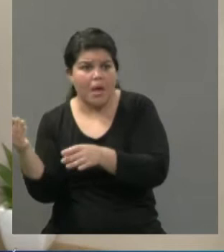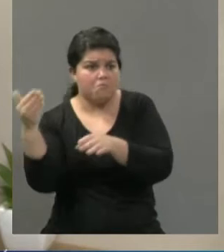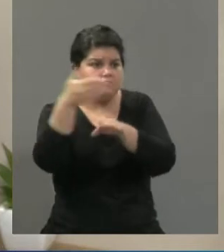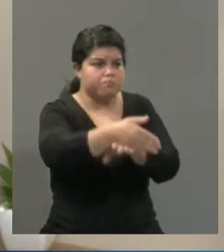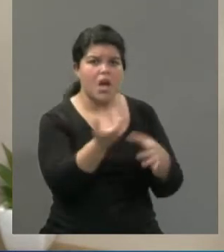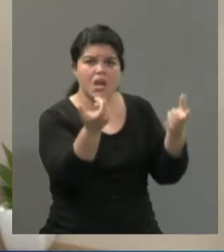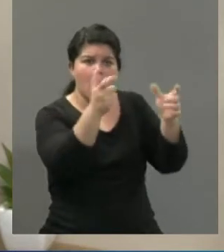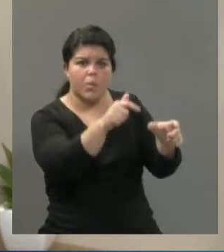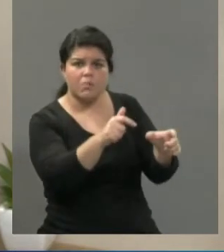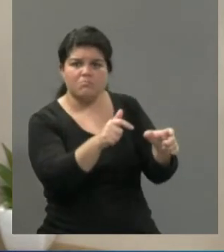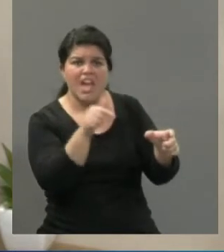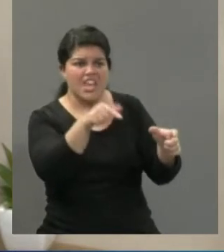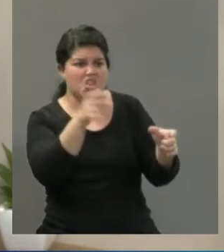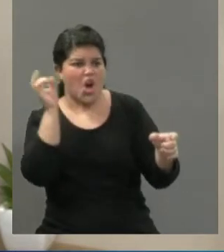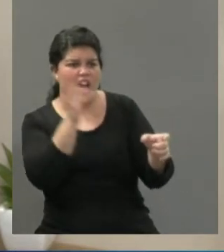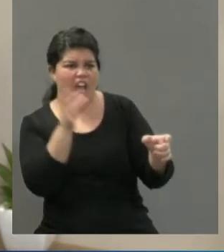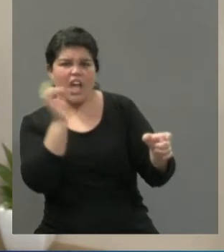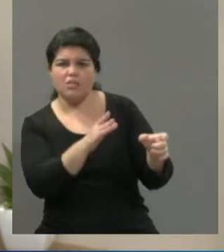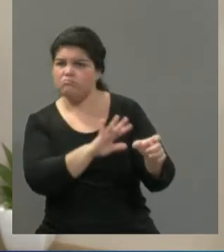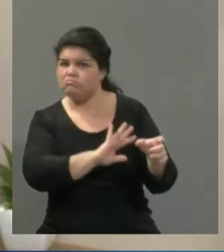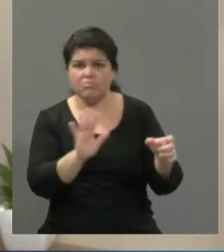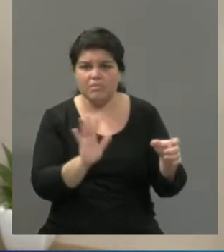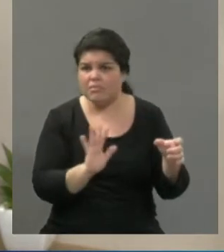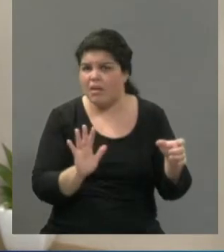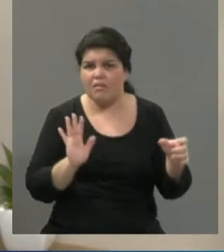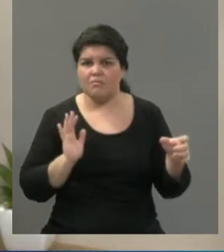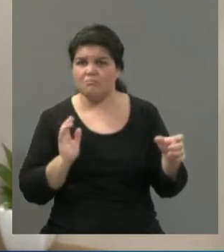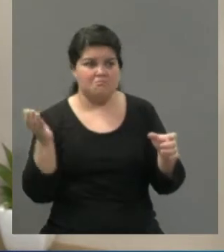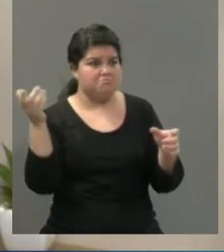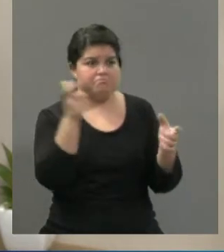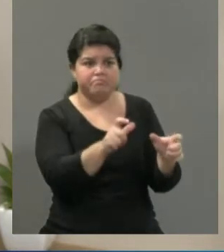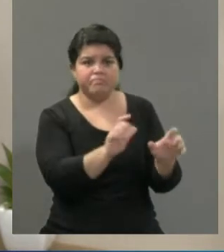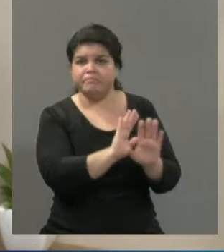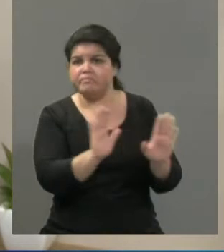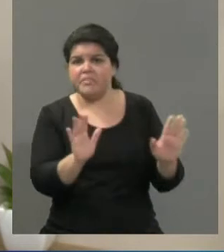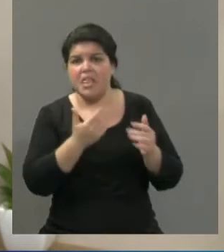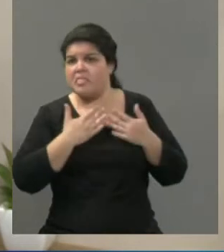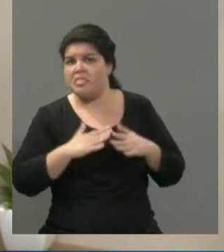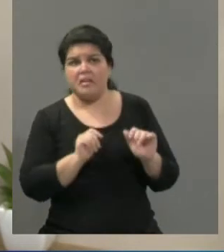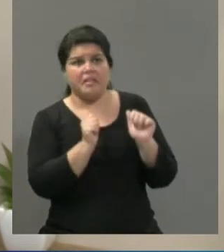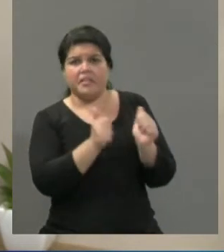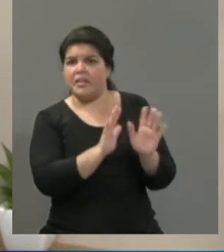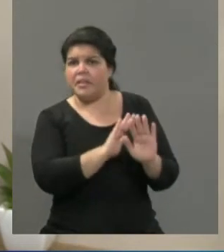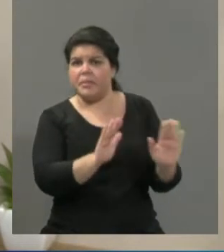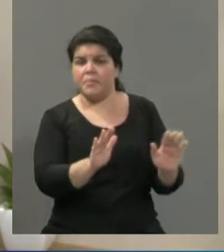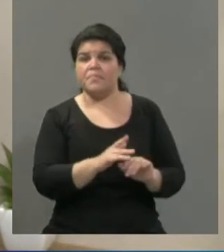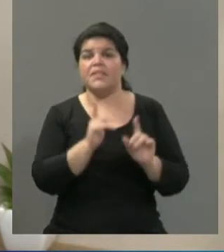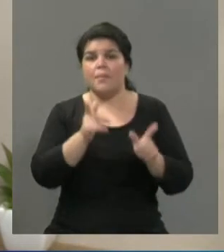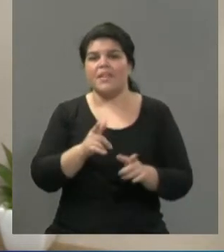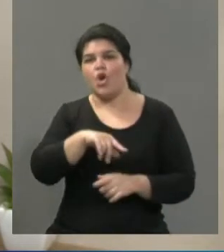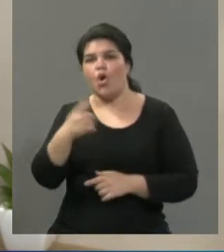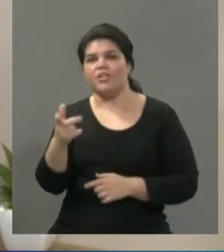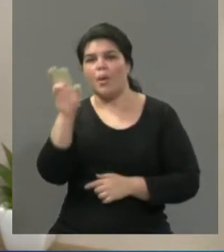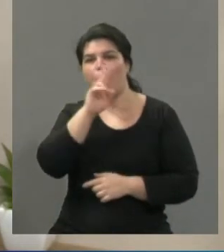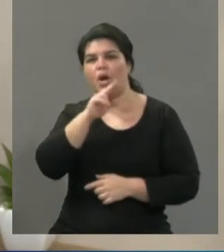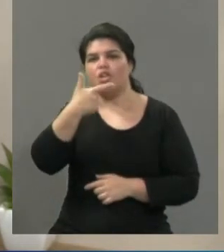salió a cuestionar eso. Nadie dijo nada que fue tal persona. Cuestionaron a Florencia Peña y también a Sofía Pachi, que es la otra chica que también